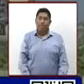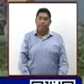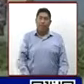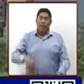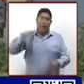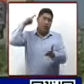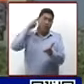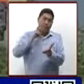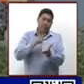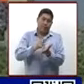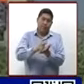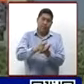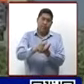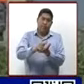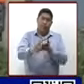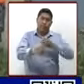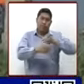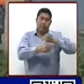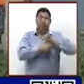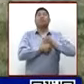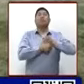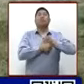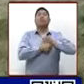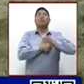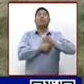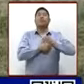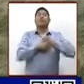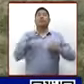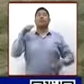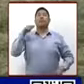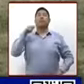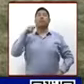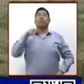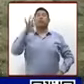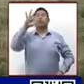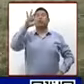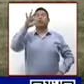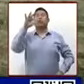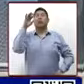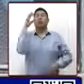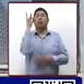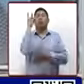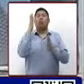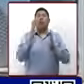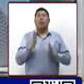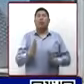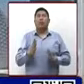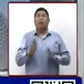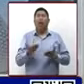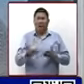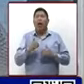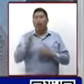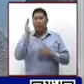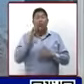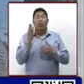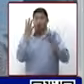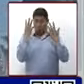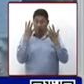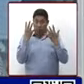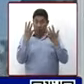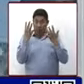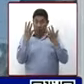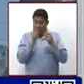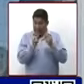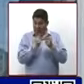Aterrizó el avión de las Fuerzas Armadas de la República de Chile con 9 ciudadanos bolivianos. En realidad hay más personas, pero 9 ciudadanos